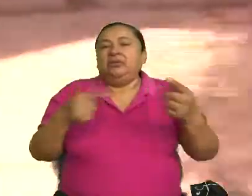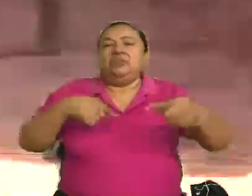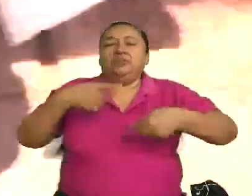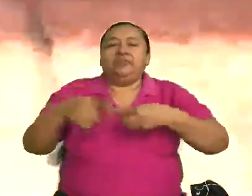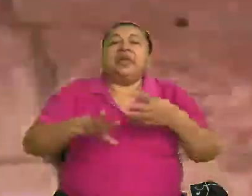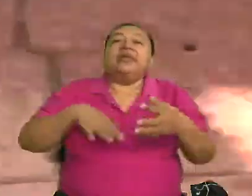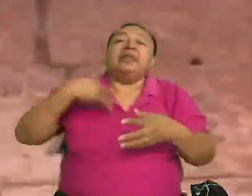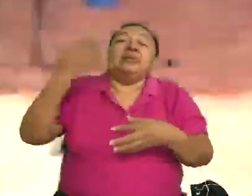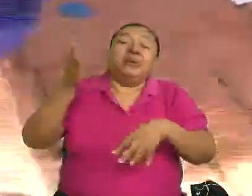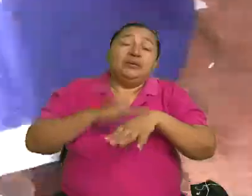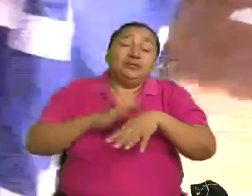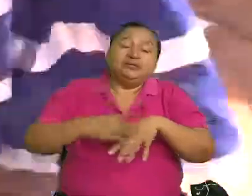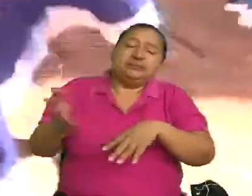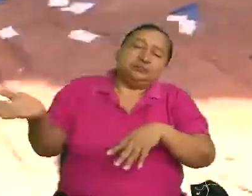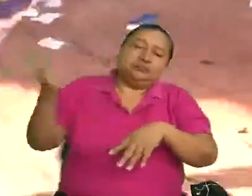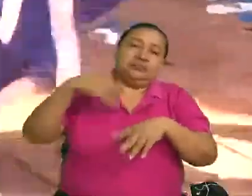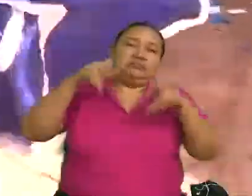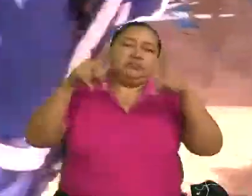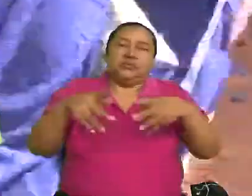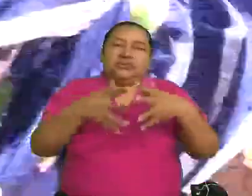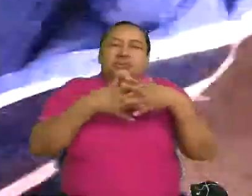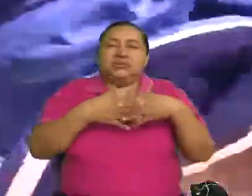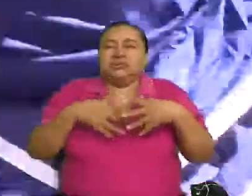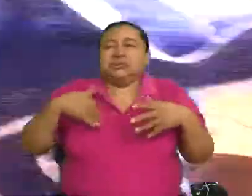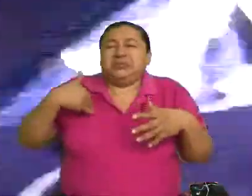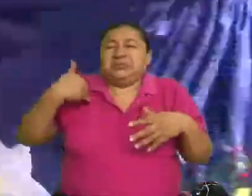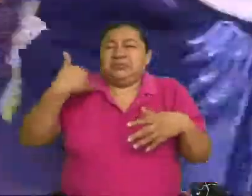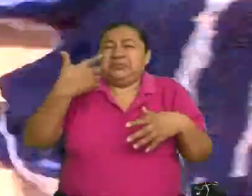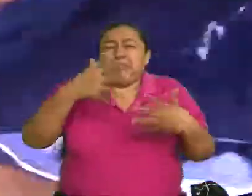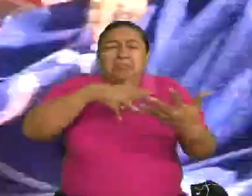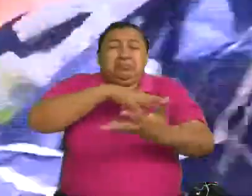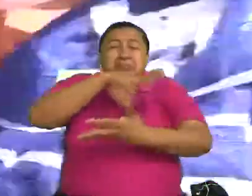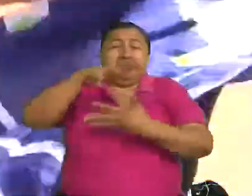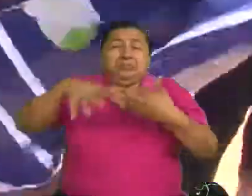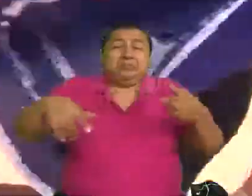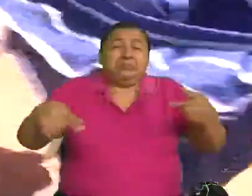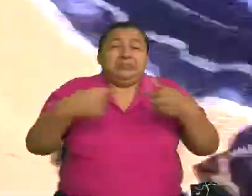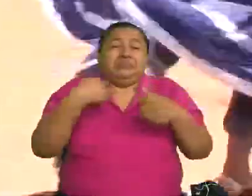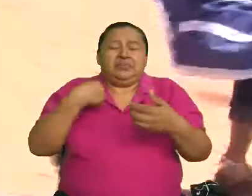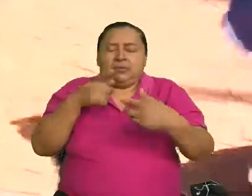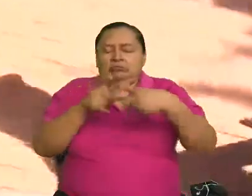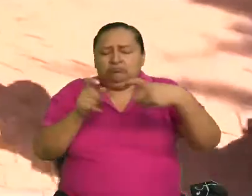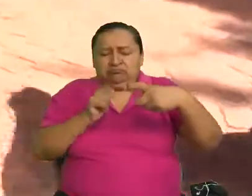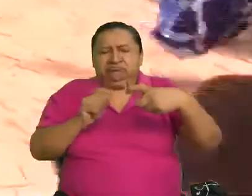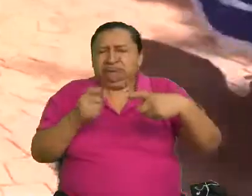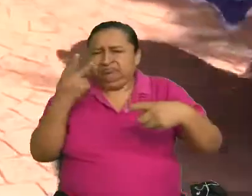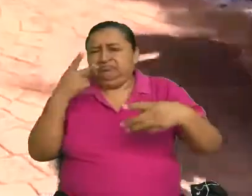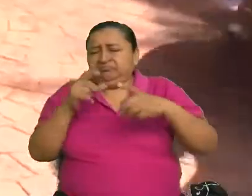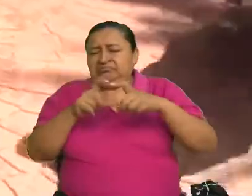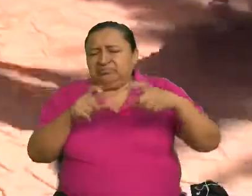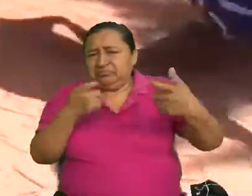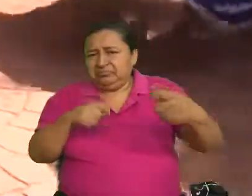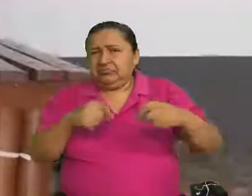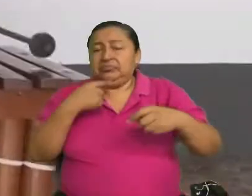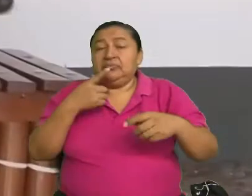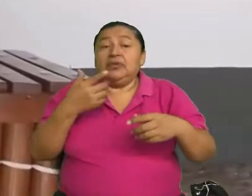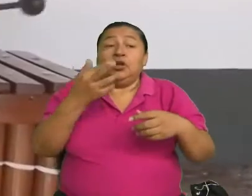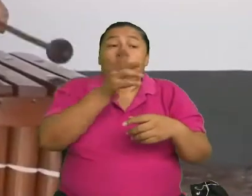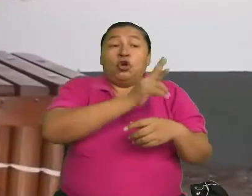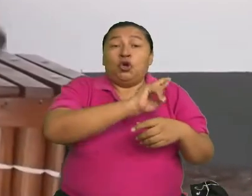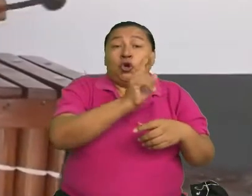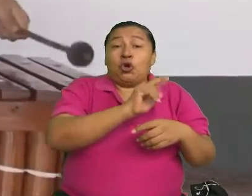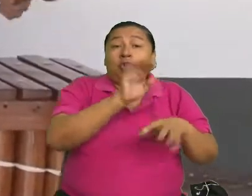un, bueno, fue un contrato todo turbio. Y los liberales de